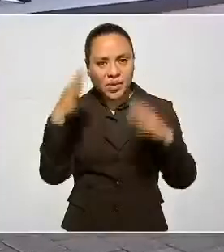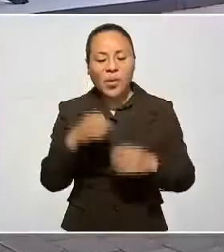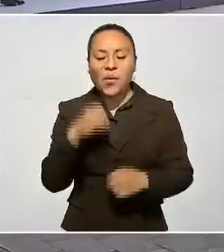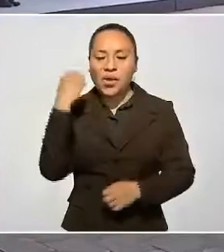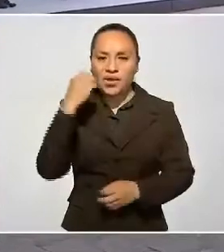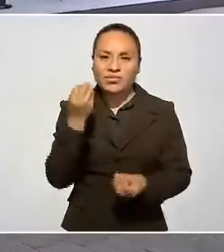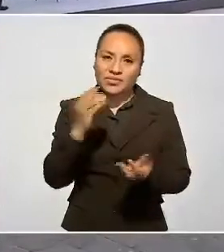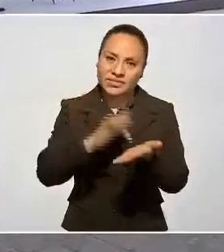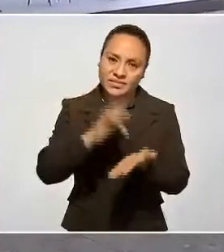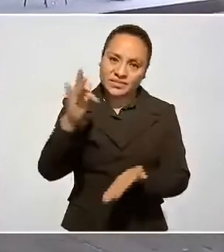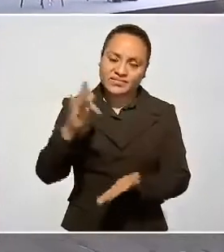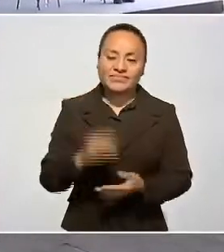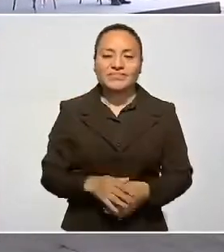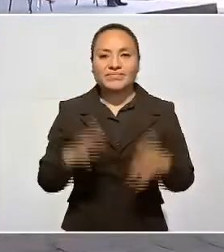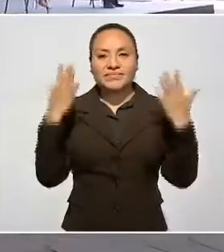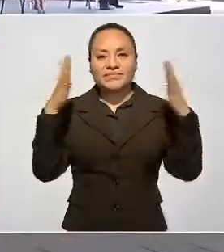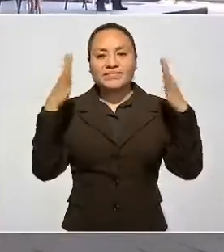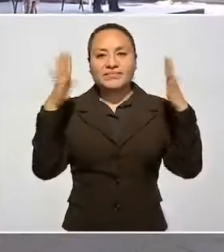gracias.